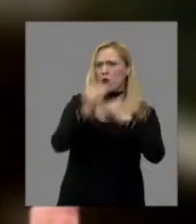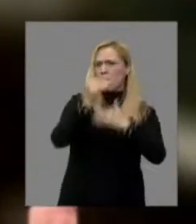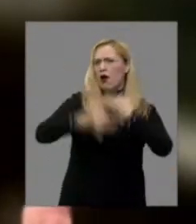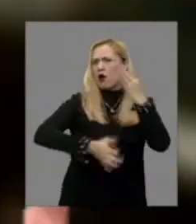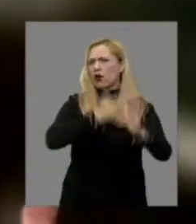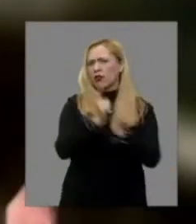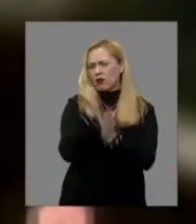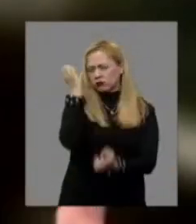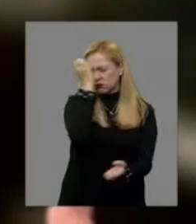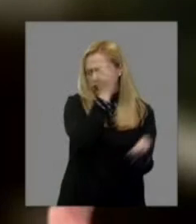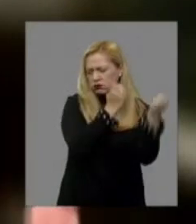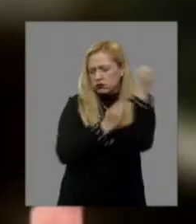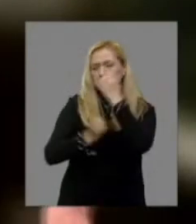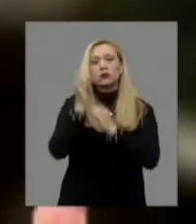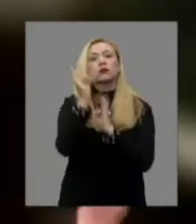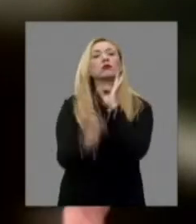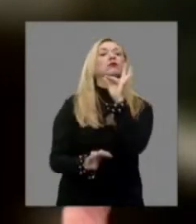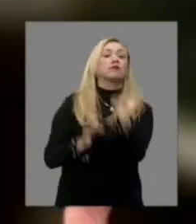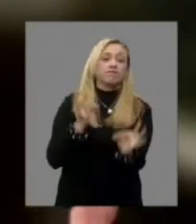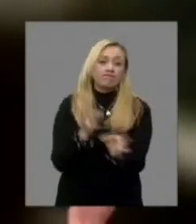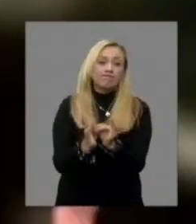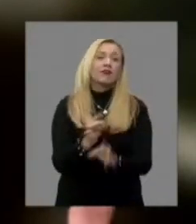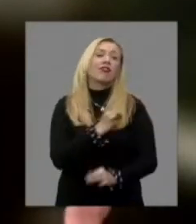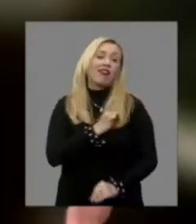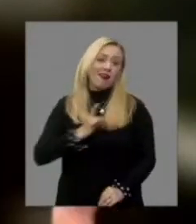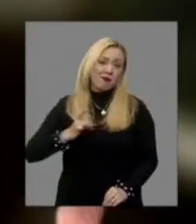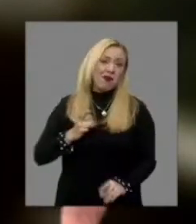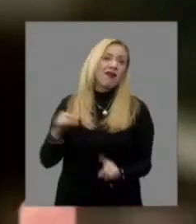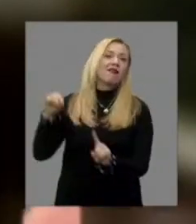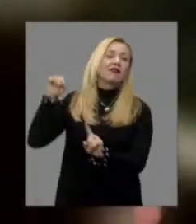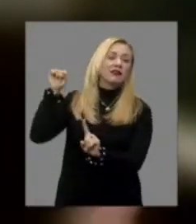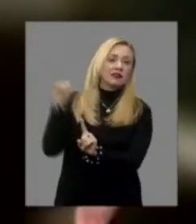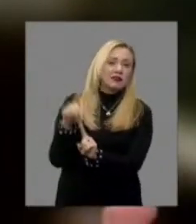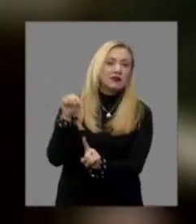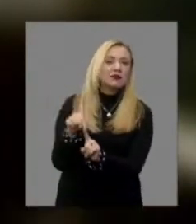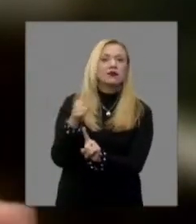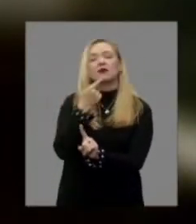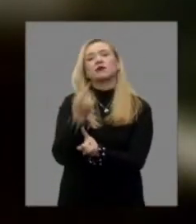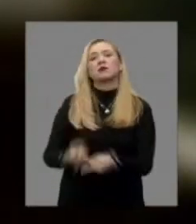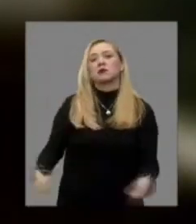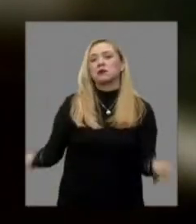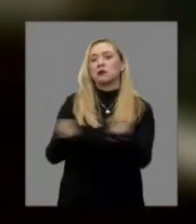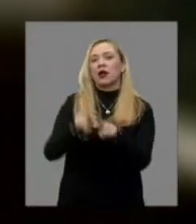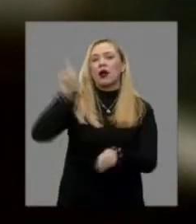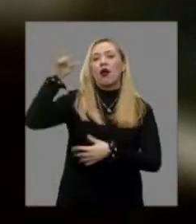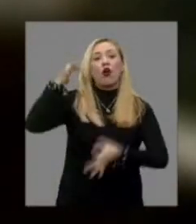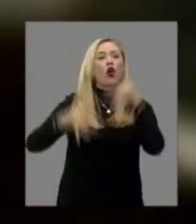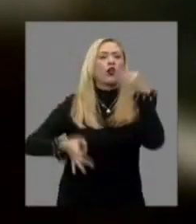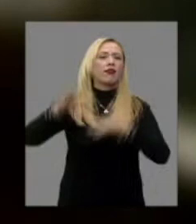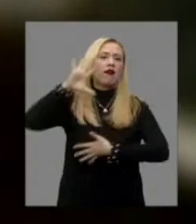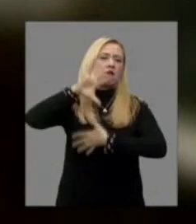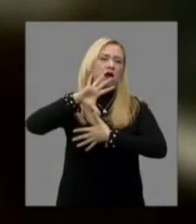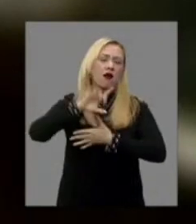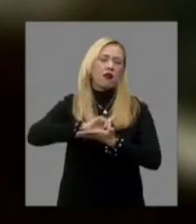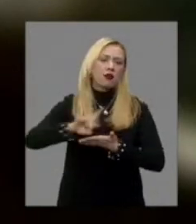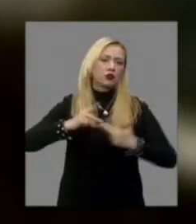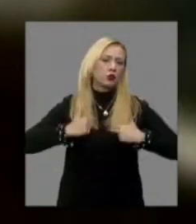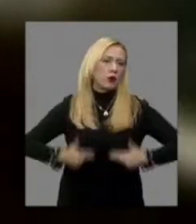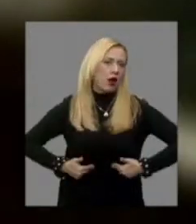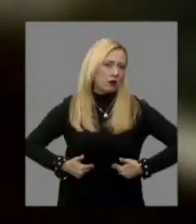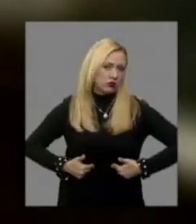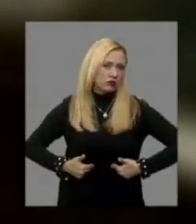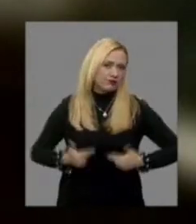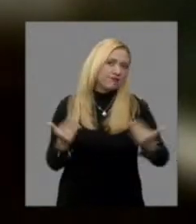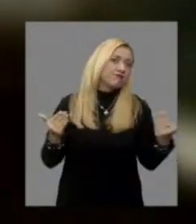Justicia del cumplimiento que se debe dar a la ejecutoria dictada por la Corte Interamericana de Derechos